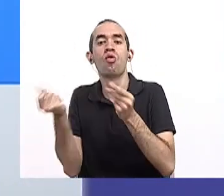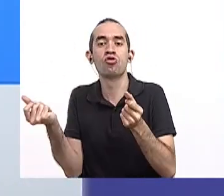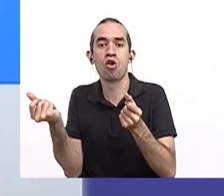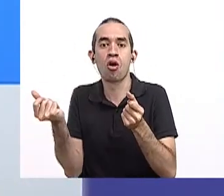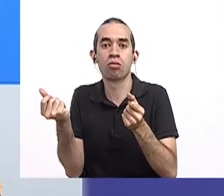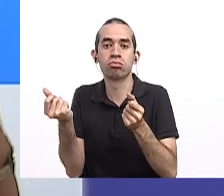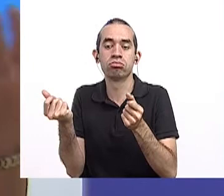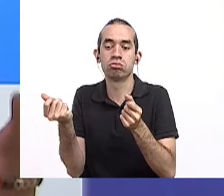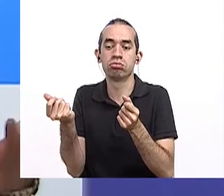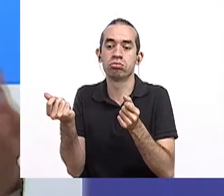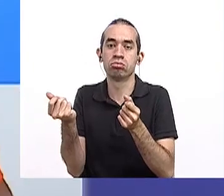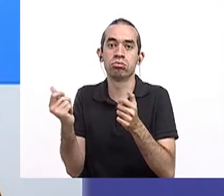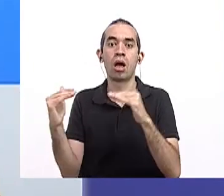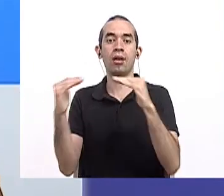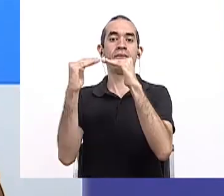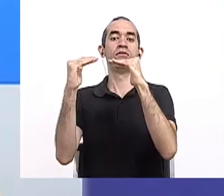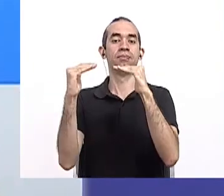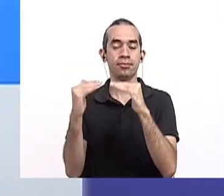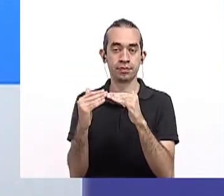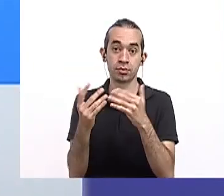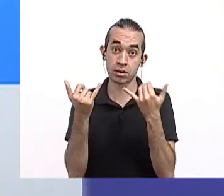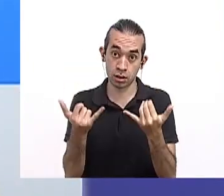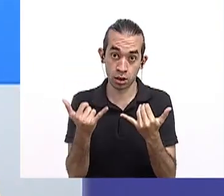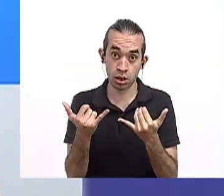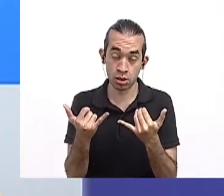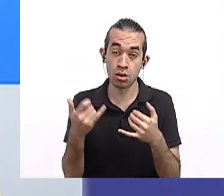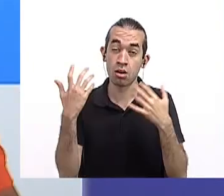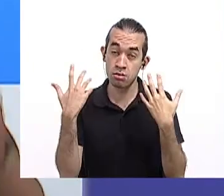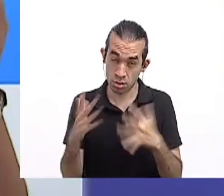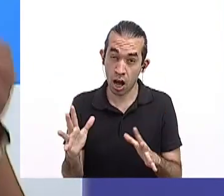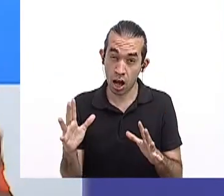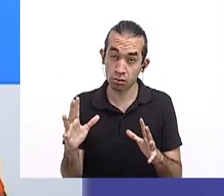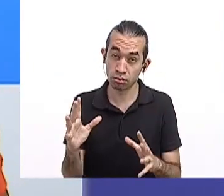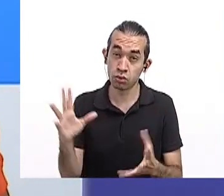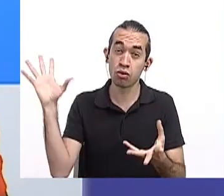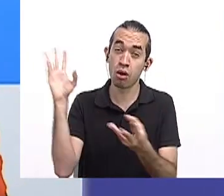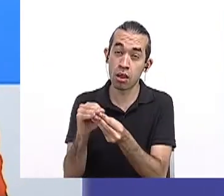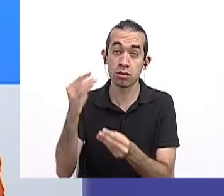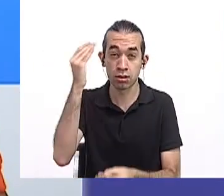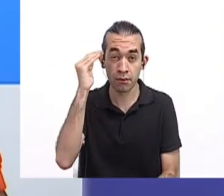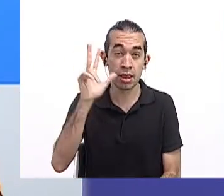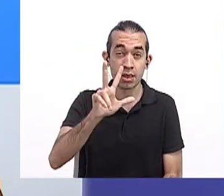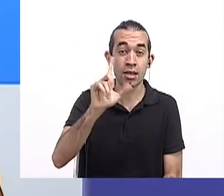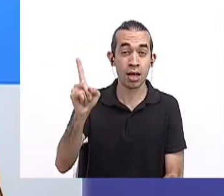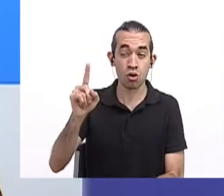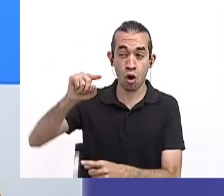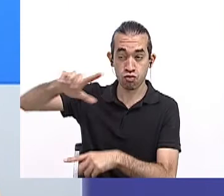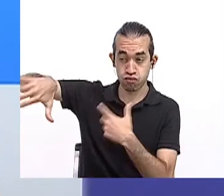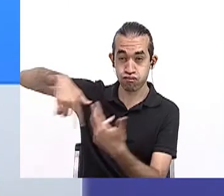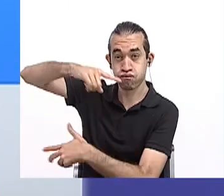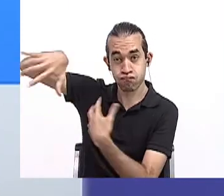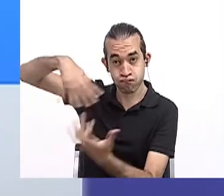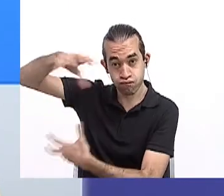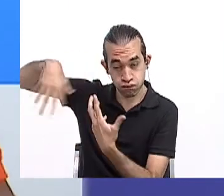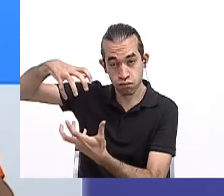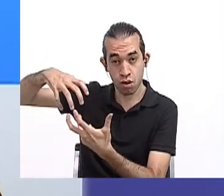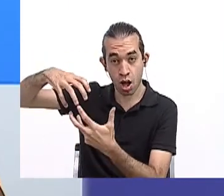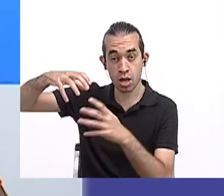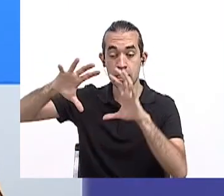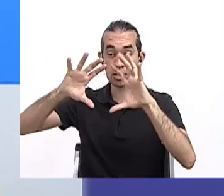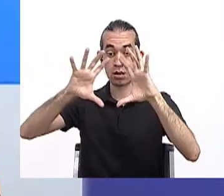equilibrio en este momento se han han habido un total de 31 ciclones tropicales y subtropicales